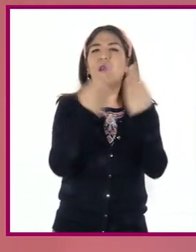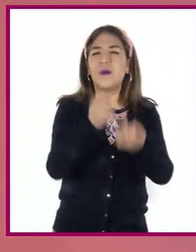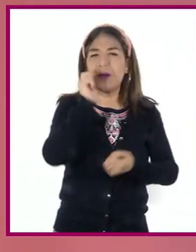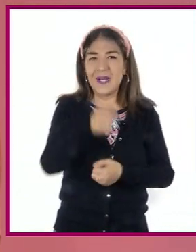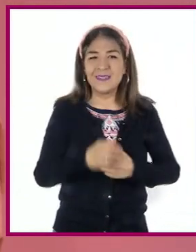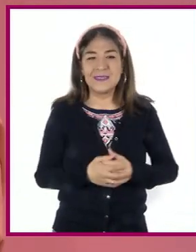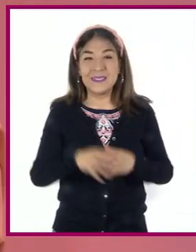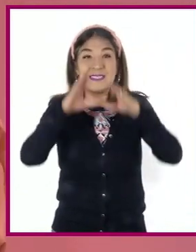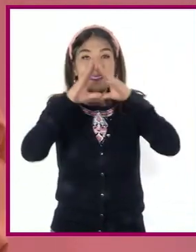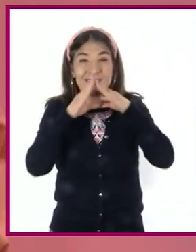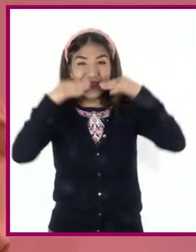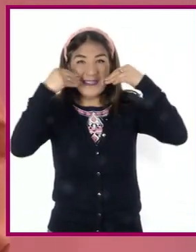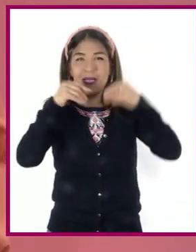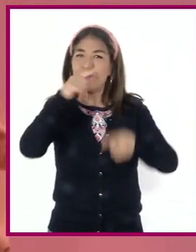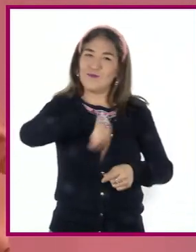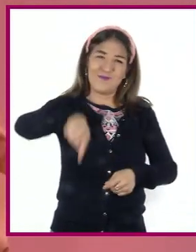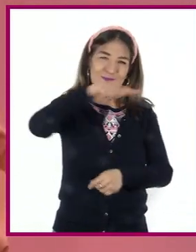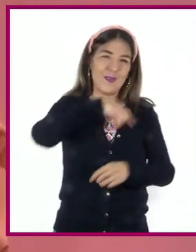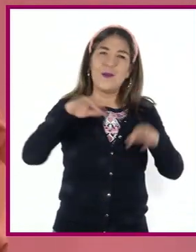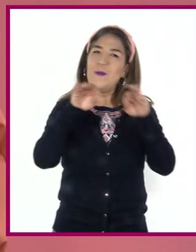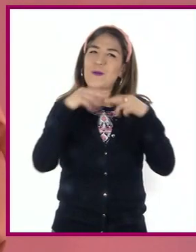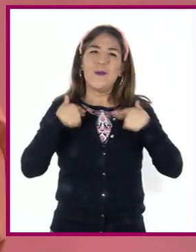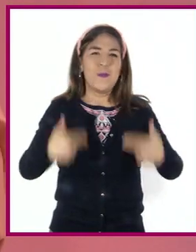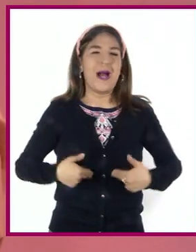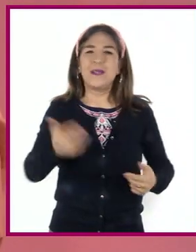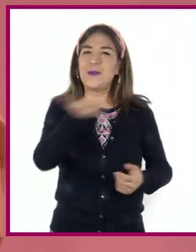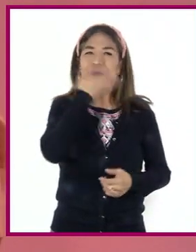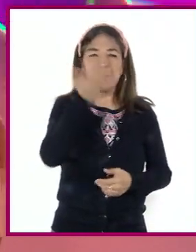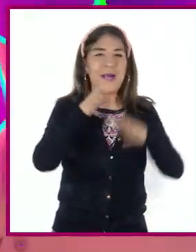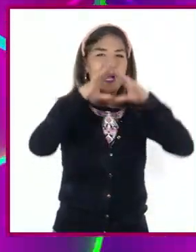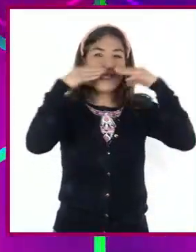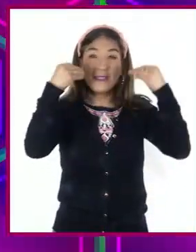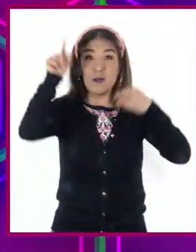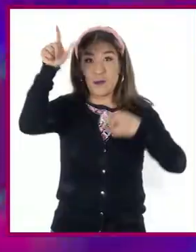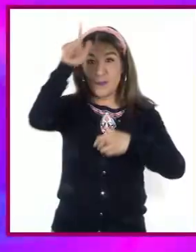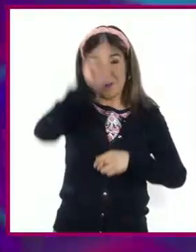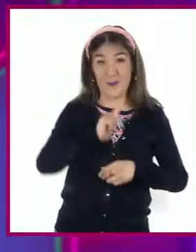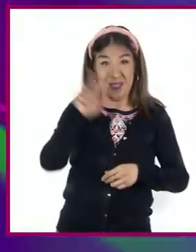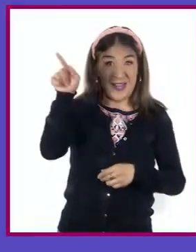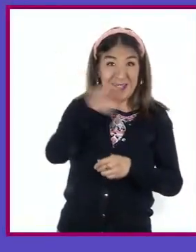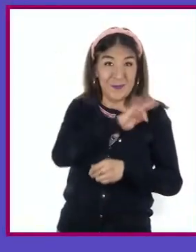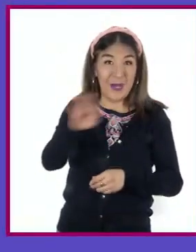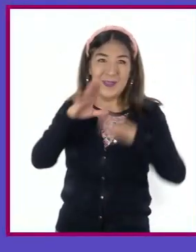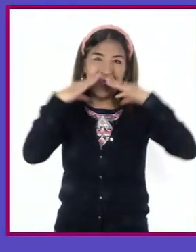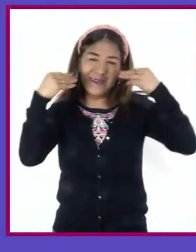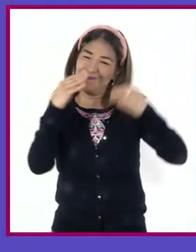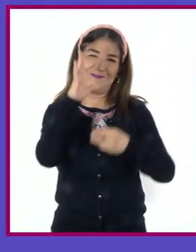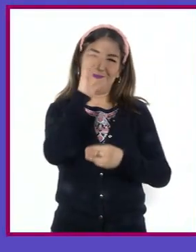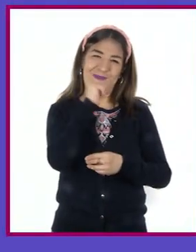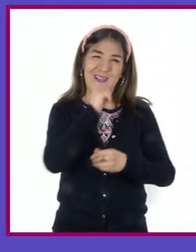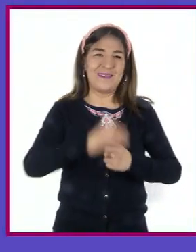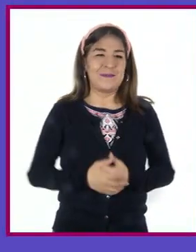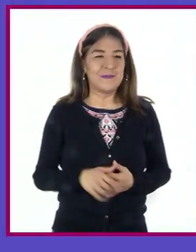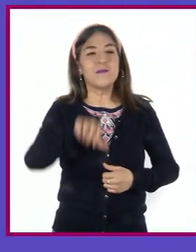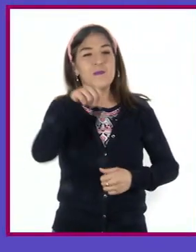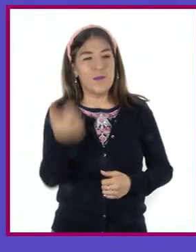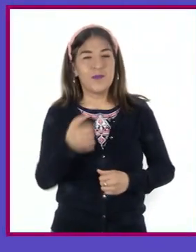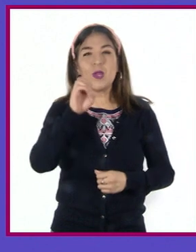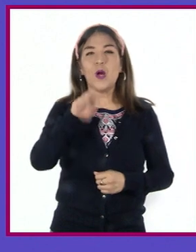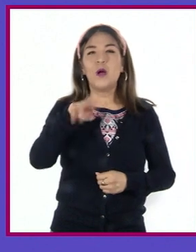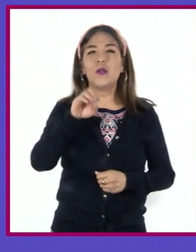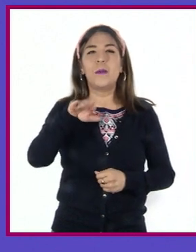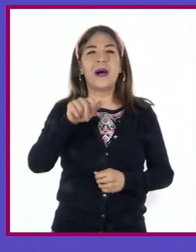lagarta, con delantaritos blancos, han perdido sin querer su anillo de desposados. ¡Ay, su anillito